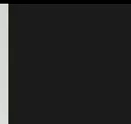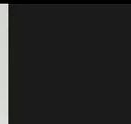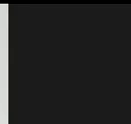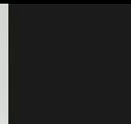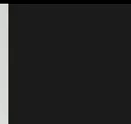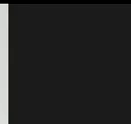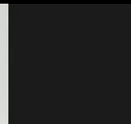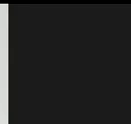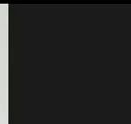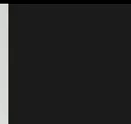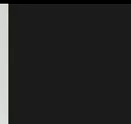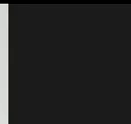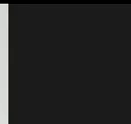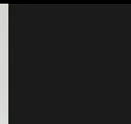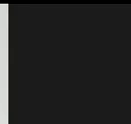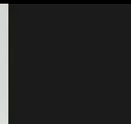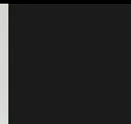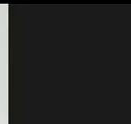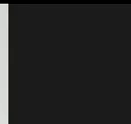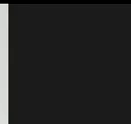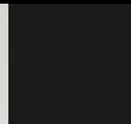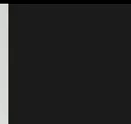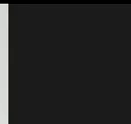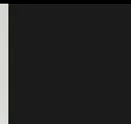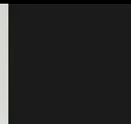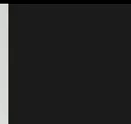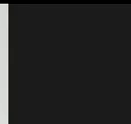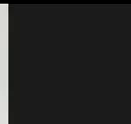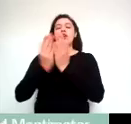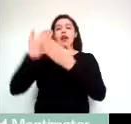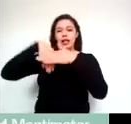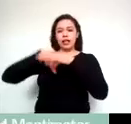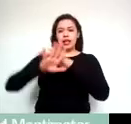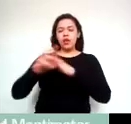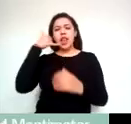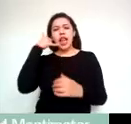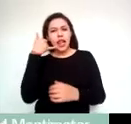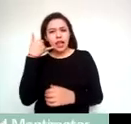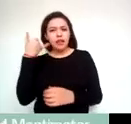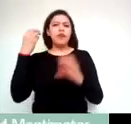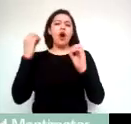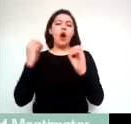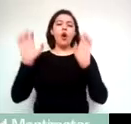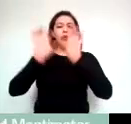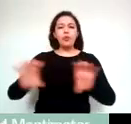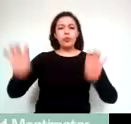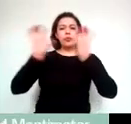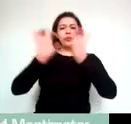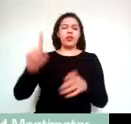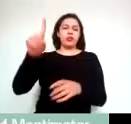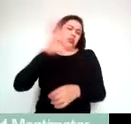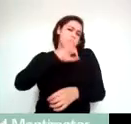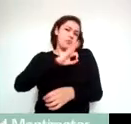que pudieran ayudarme a entrar en algún celular, en alguna computadora, si tienen disponible, a